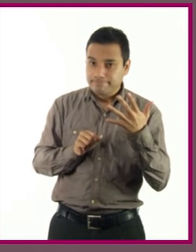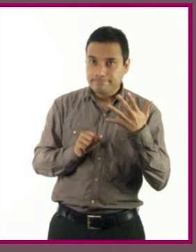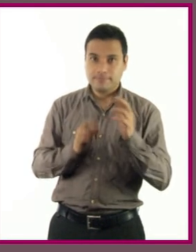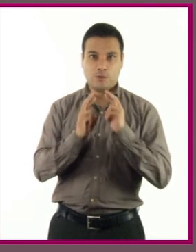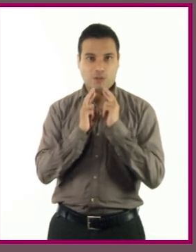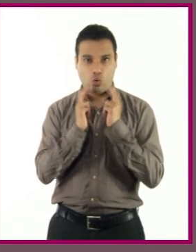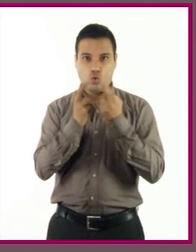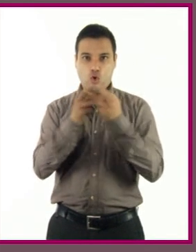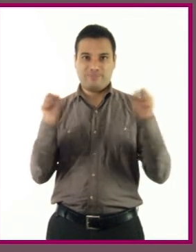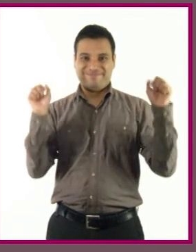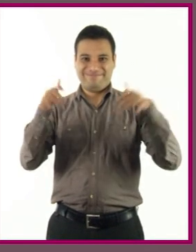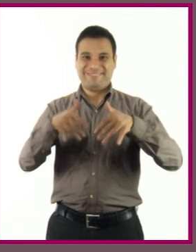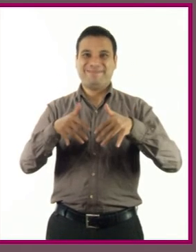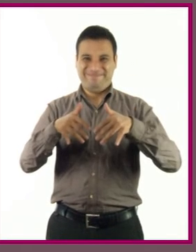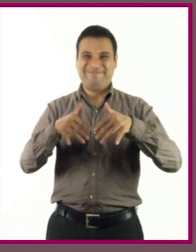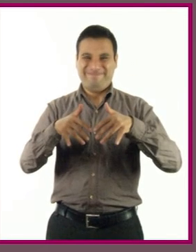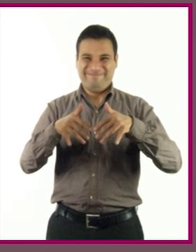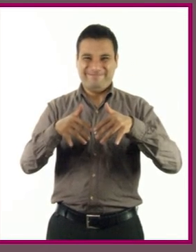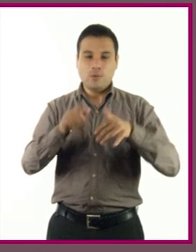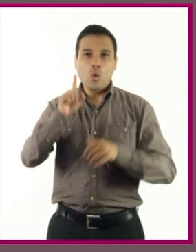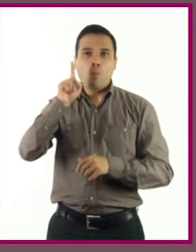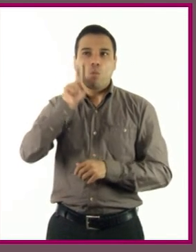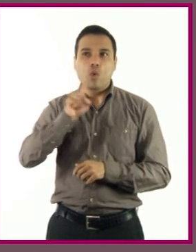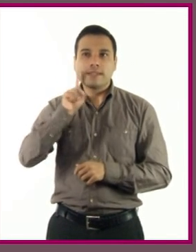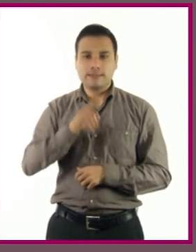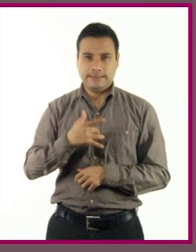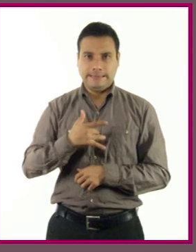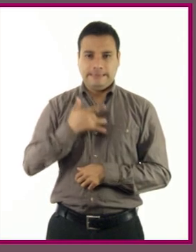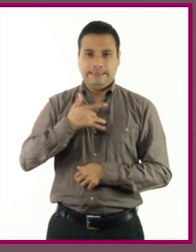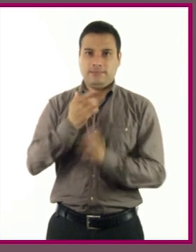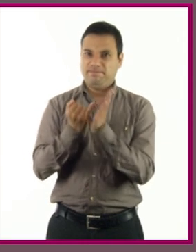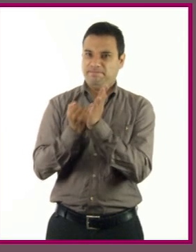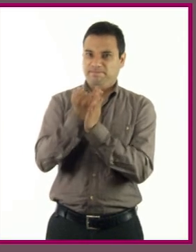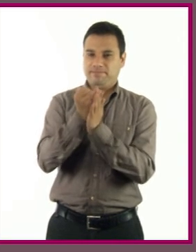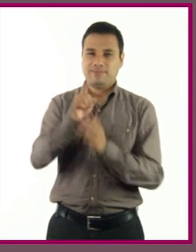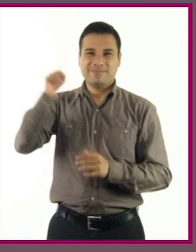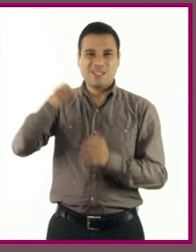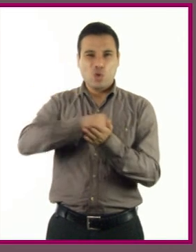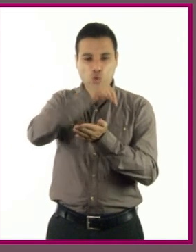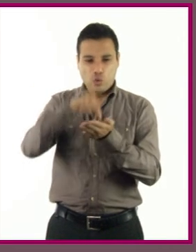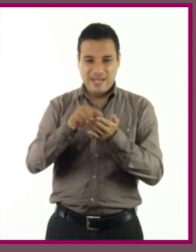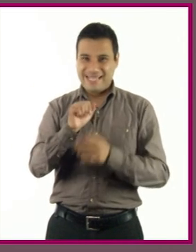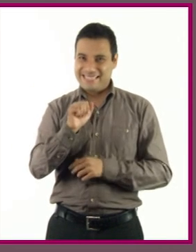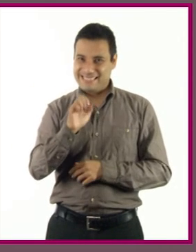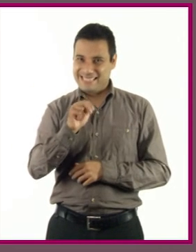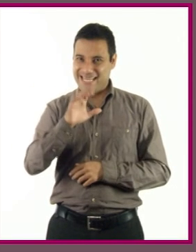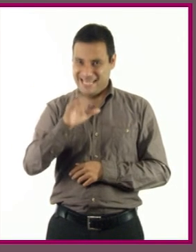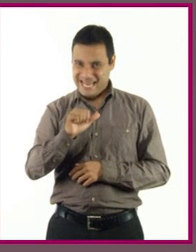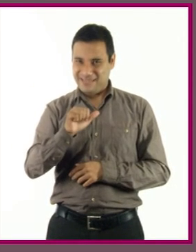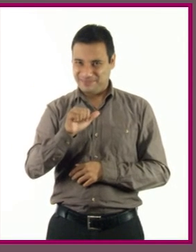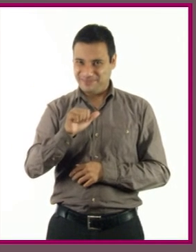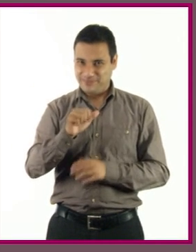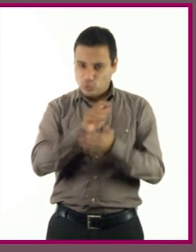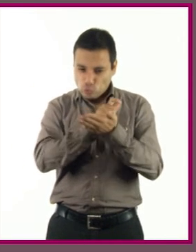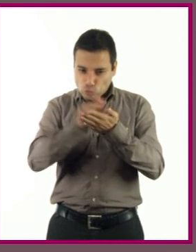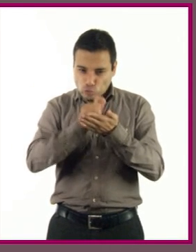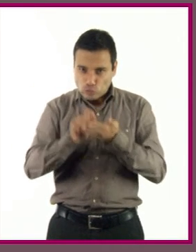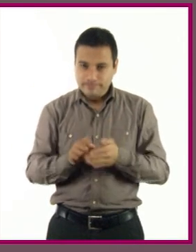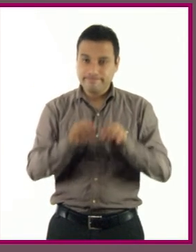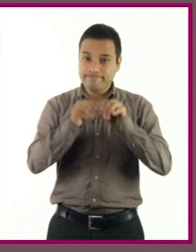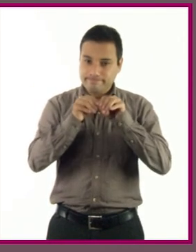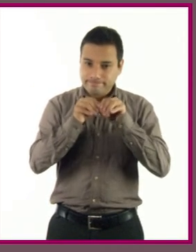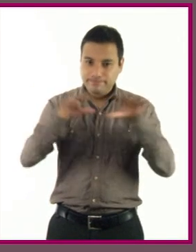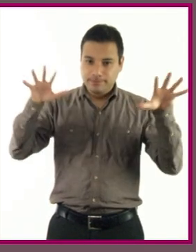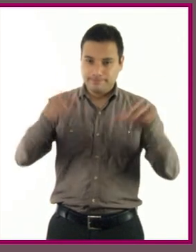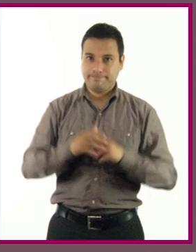y Declaración de Sentimientos y Resoluciones de Seneca Falls, organizada por Elizabeth Cady Stanton